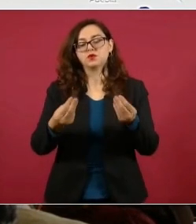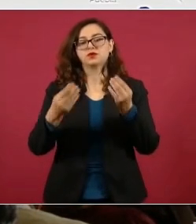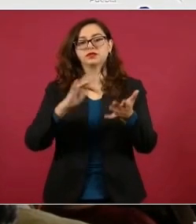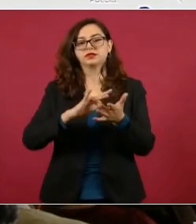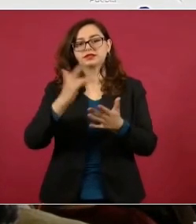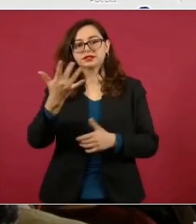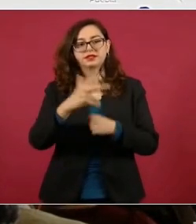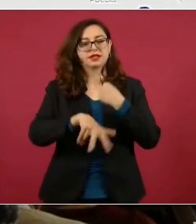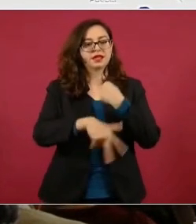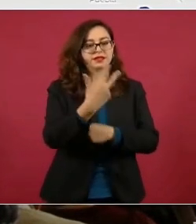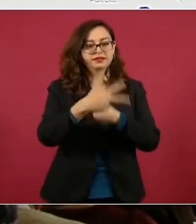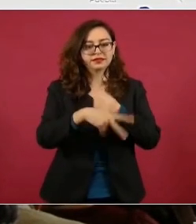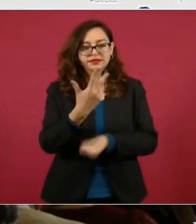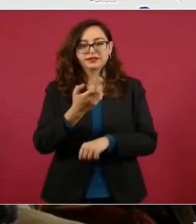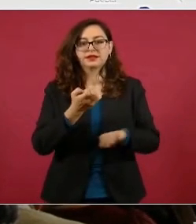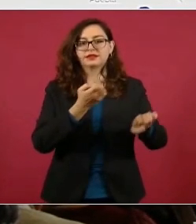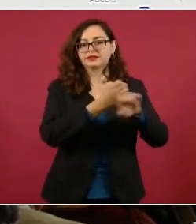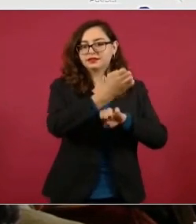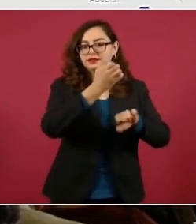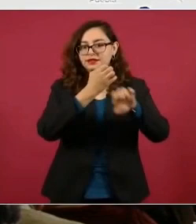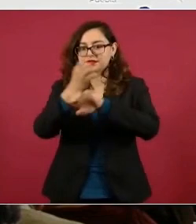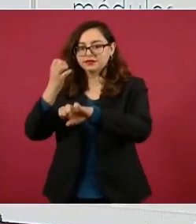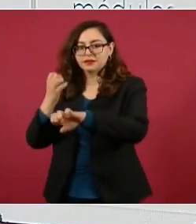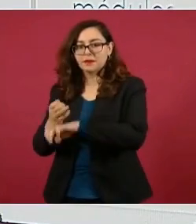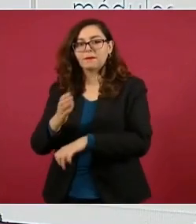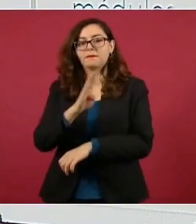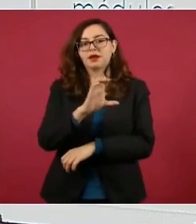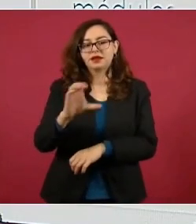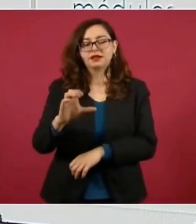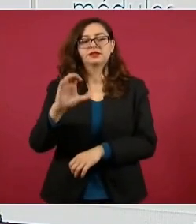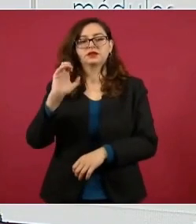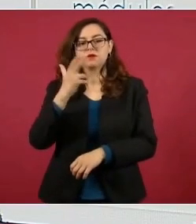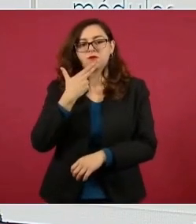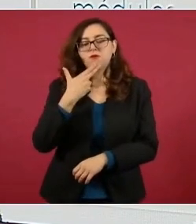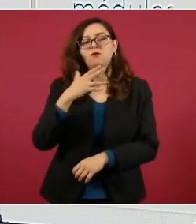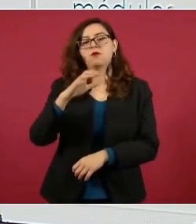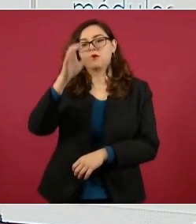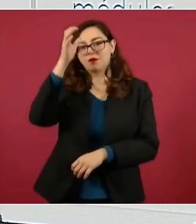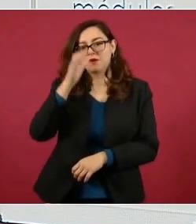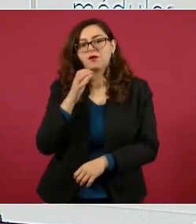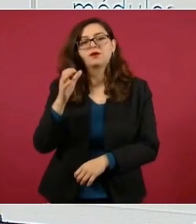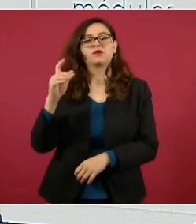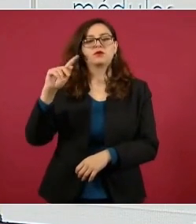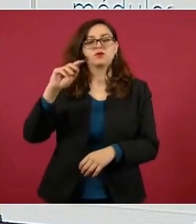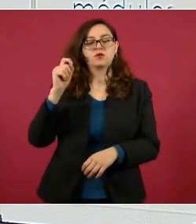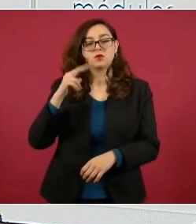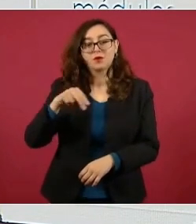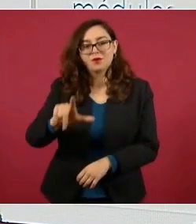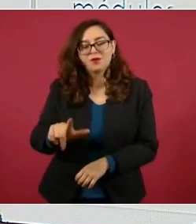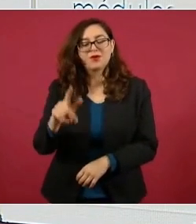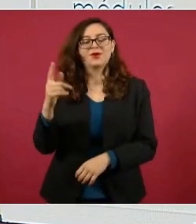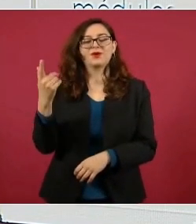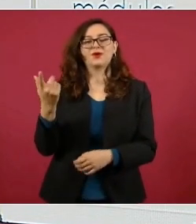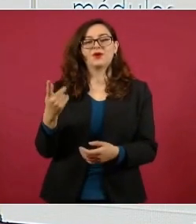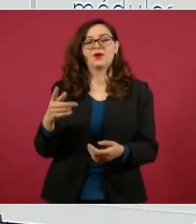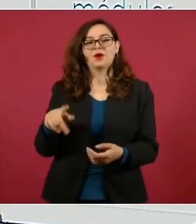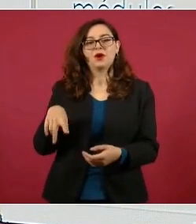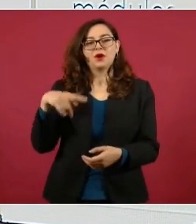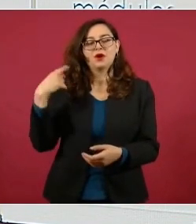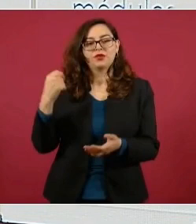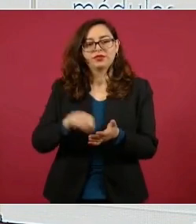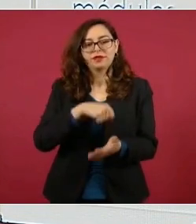beneficiados como Baja California Sonora Chihuahua Coahuila Nuevo León Tamaulipas Zacatecas Baja California Sur